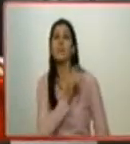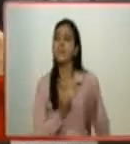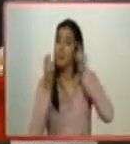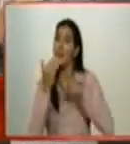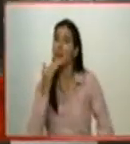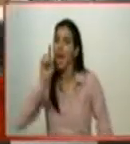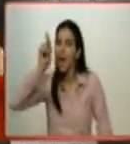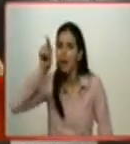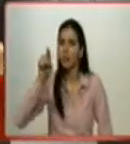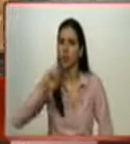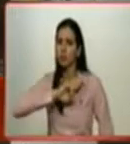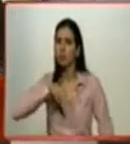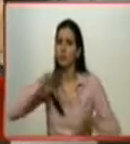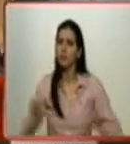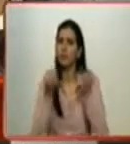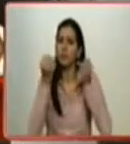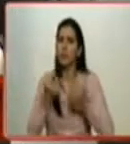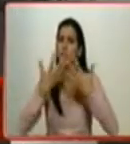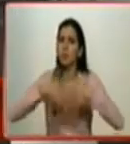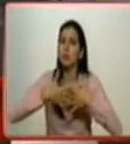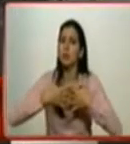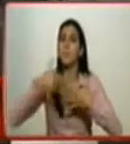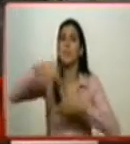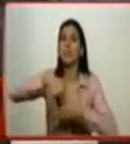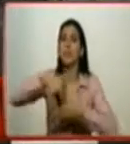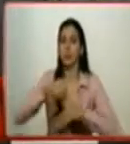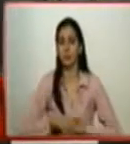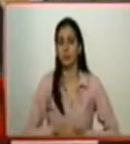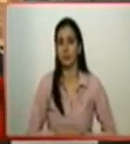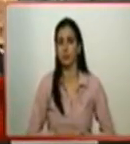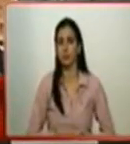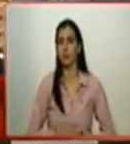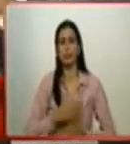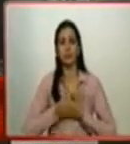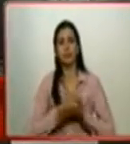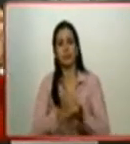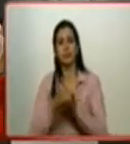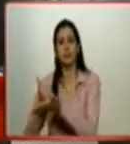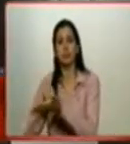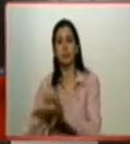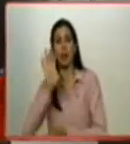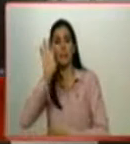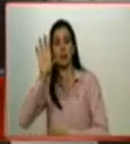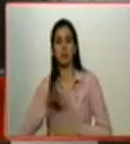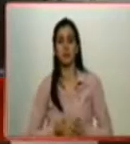Chávez que nosotros rescatamos la industria petrolera para el beneficio de nuestra